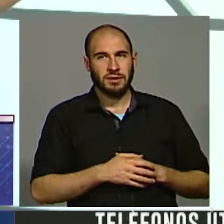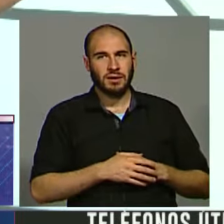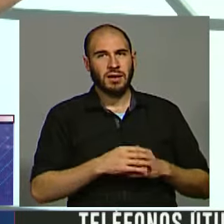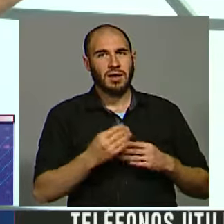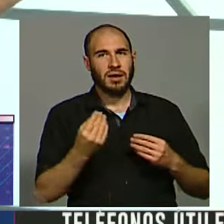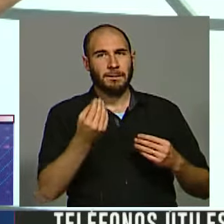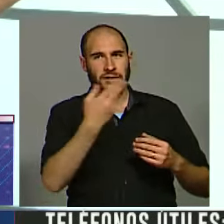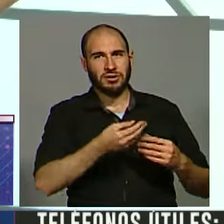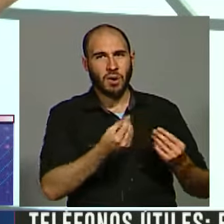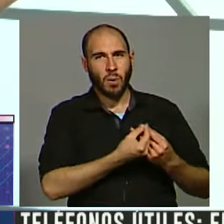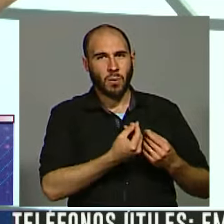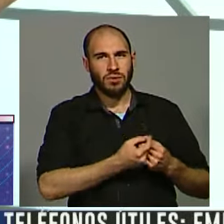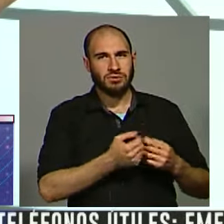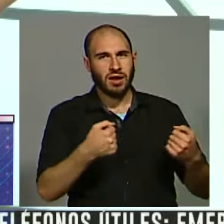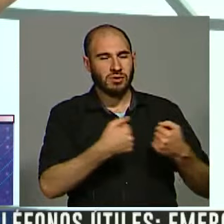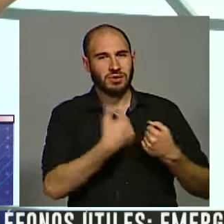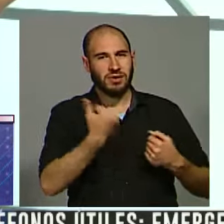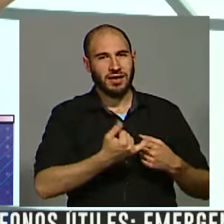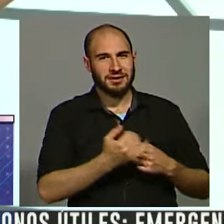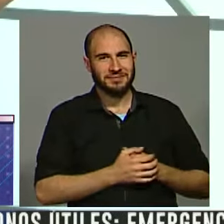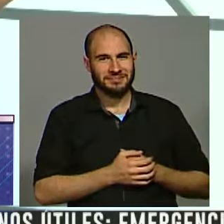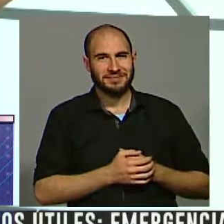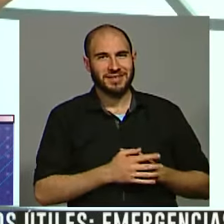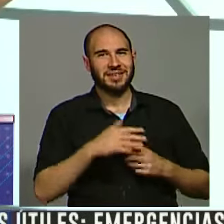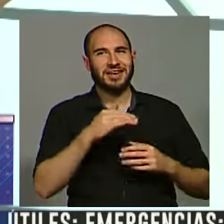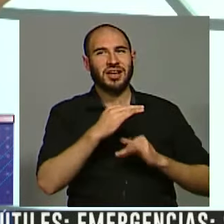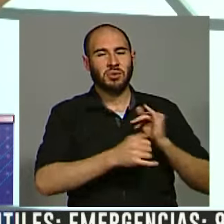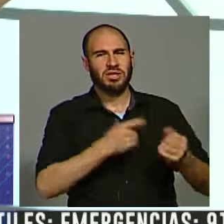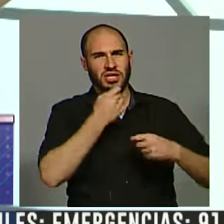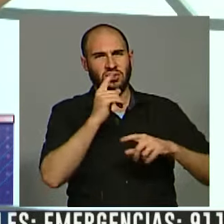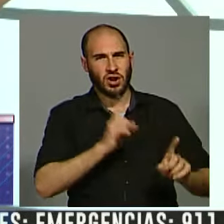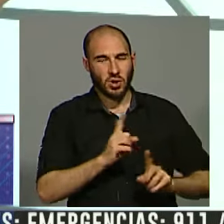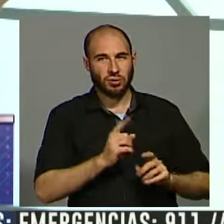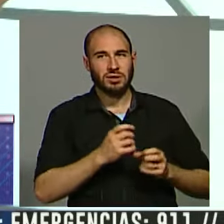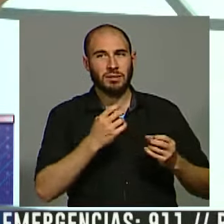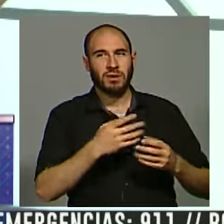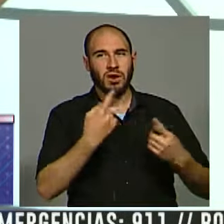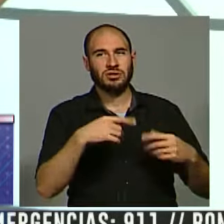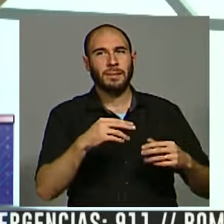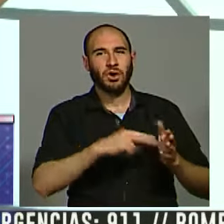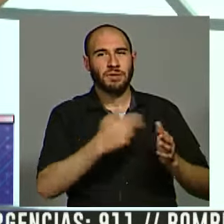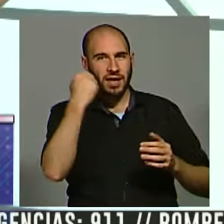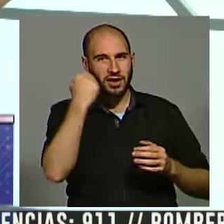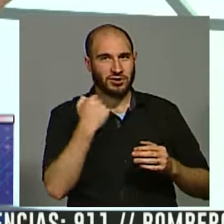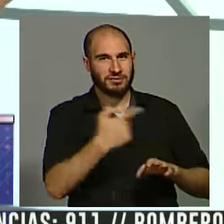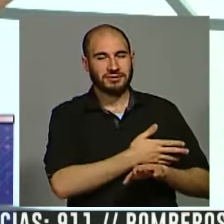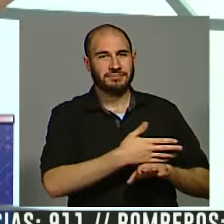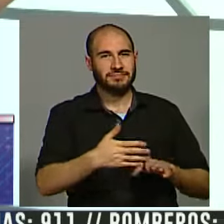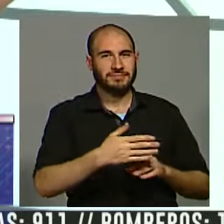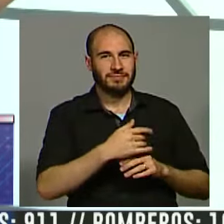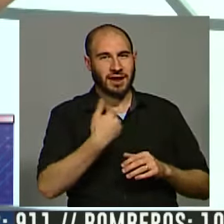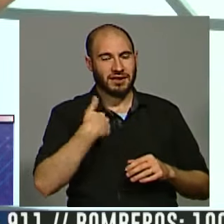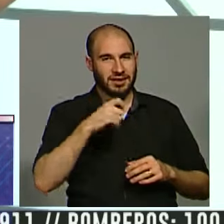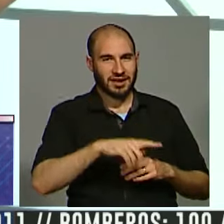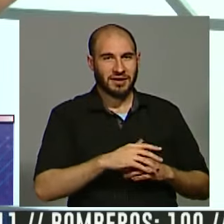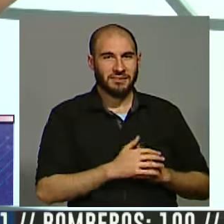que muchos gremios han llegado a un acuerdo, no dejan de manifestar su disconformidad ante la situación económica que se vive en nuestro país.